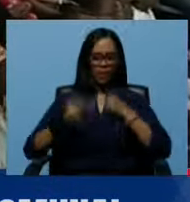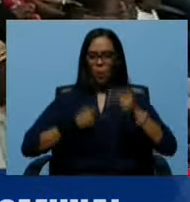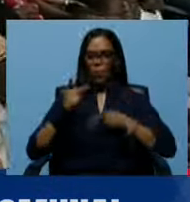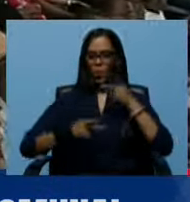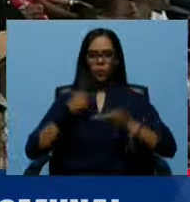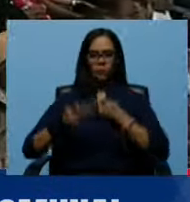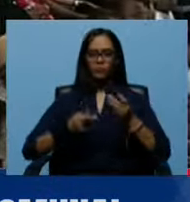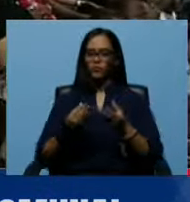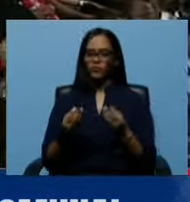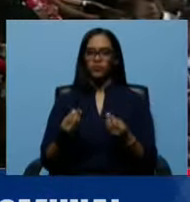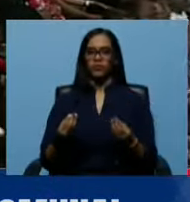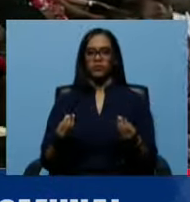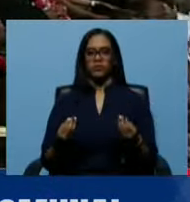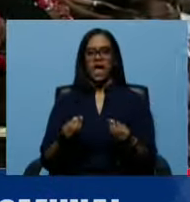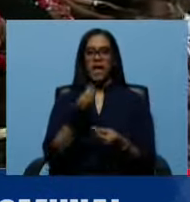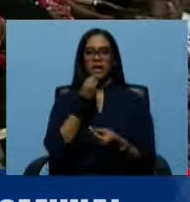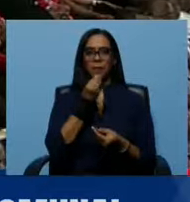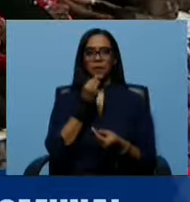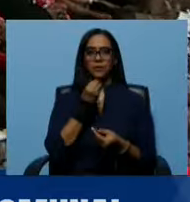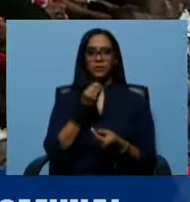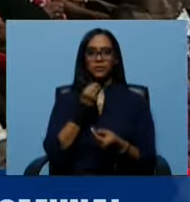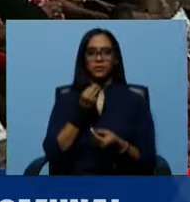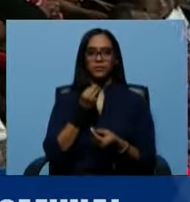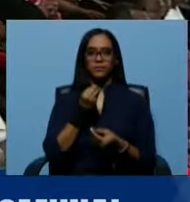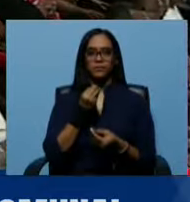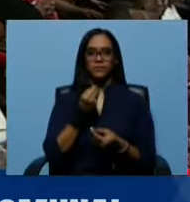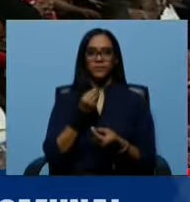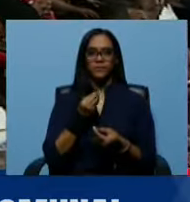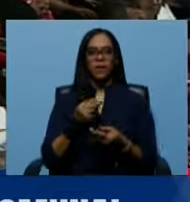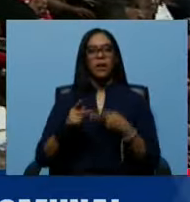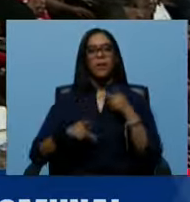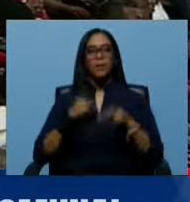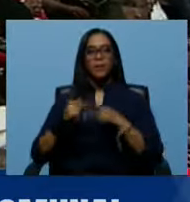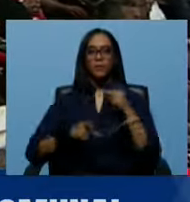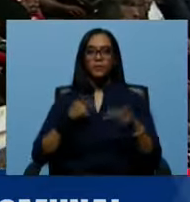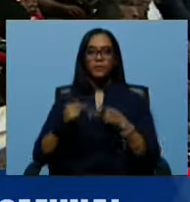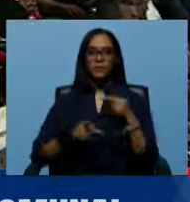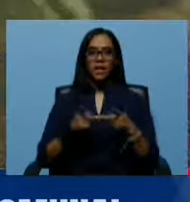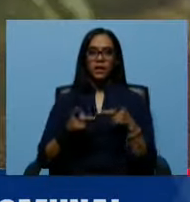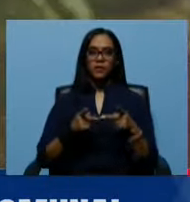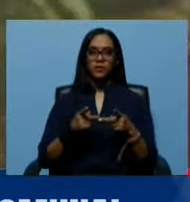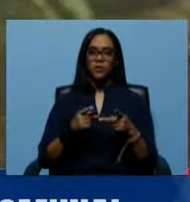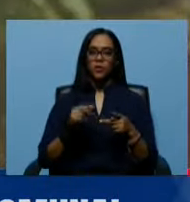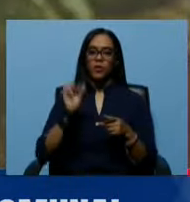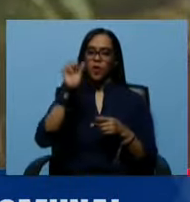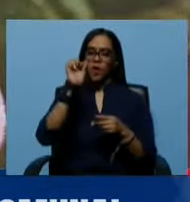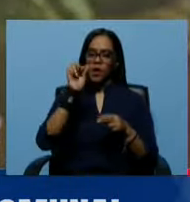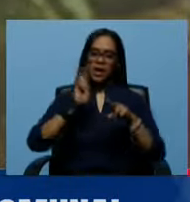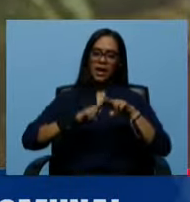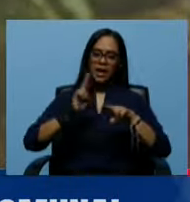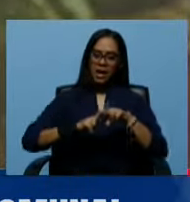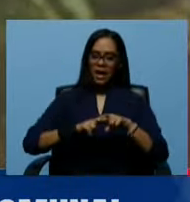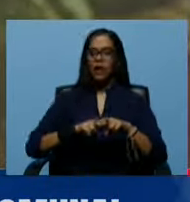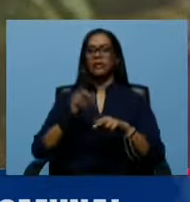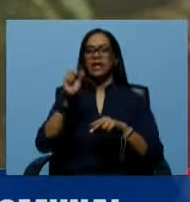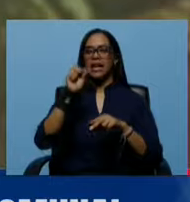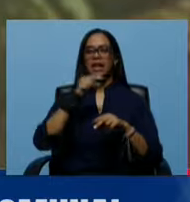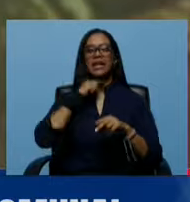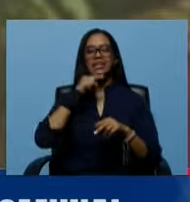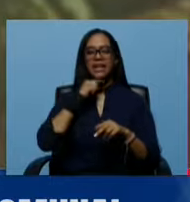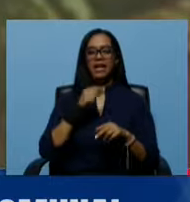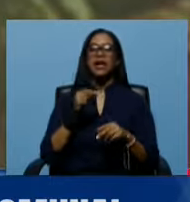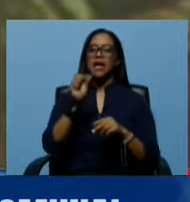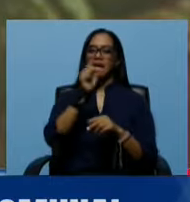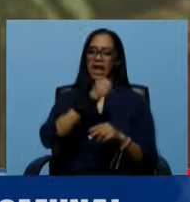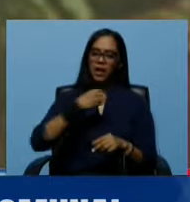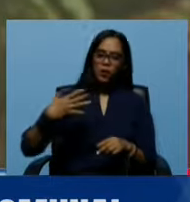produciendo alimento, produciendo los frijoles, la caraota, las lentejas, el